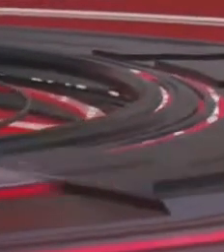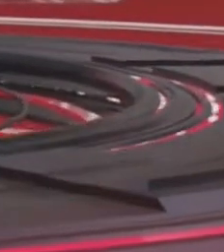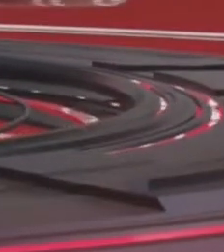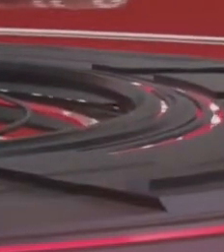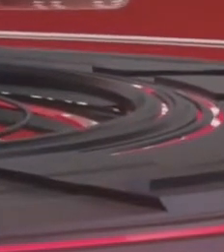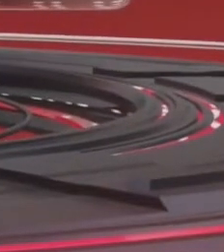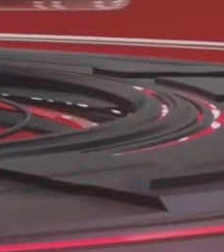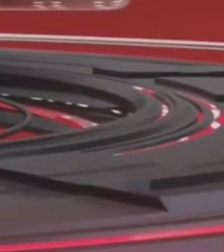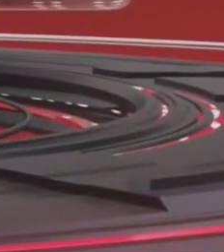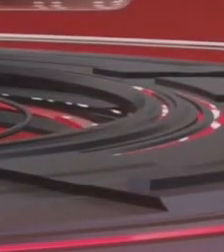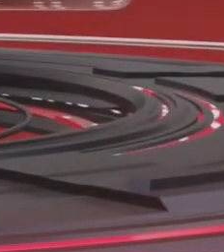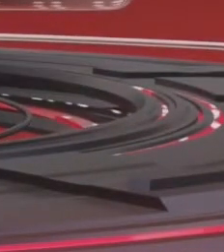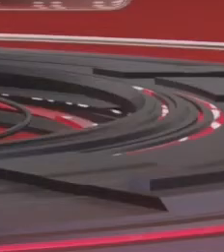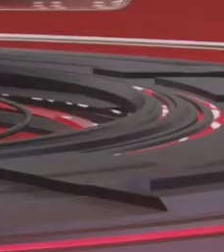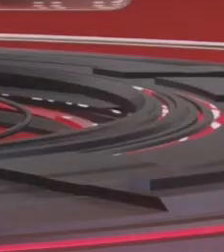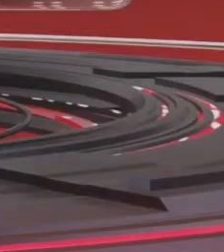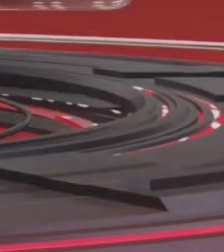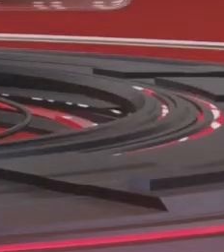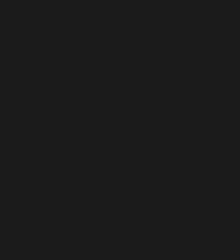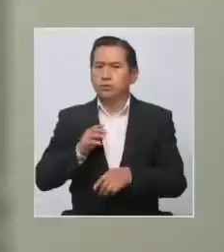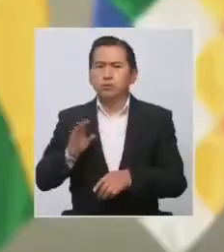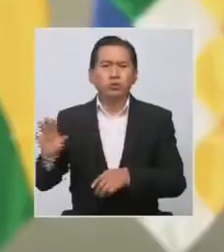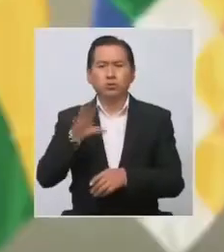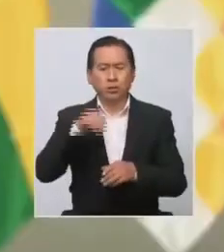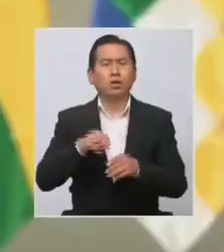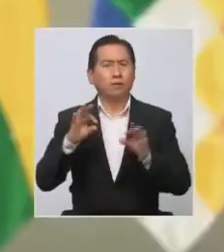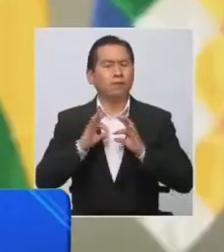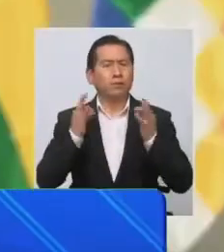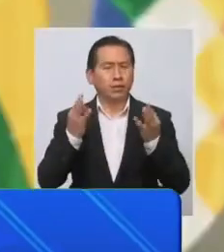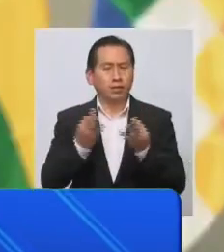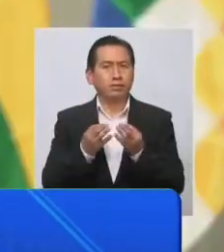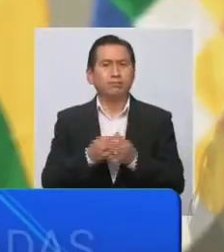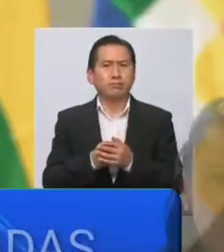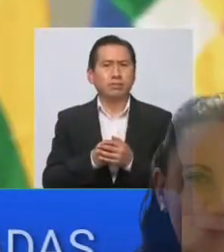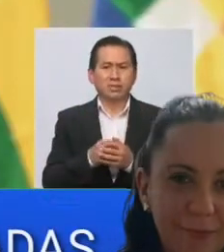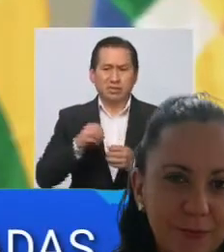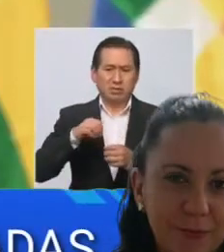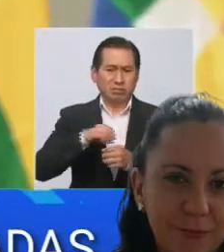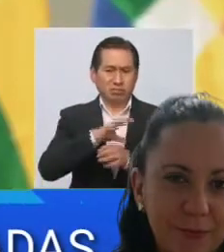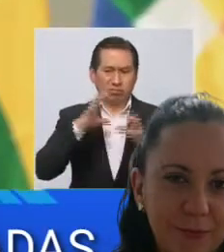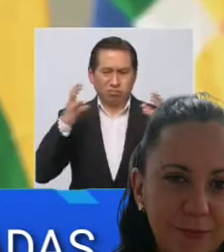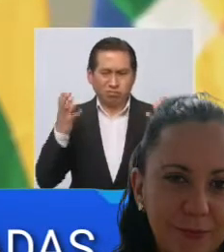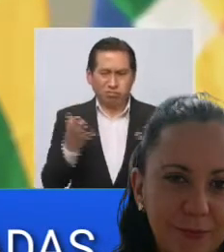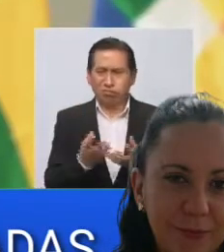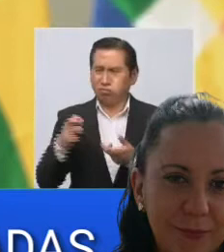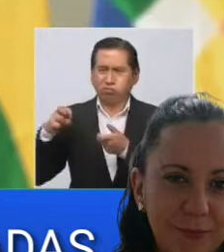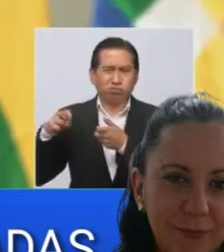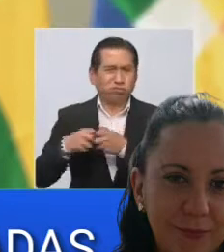fecha. Comenzamos con el gobierno autoriza a la AISEM compra directa de respiradores para